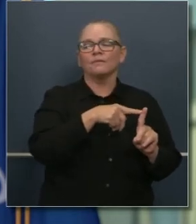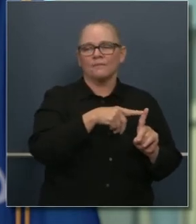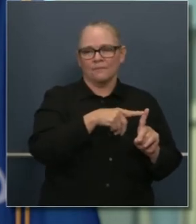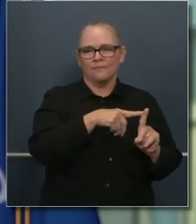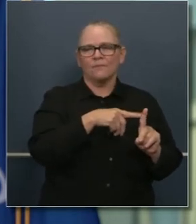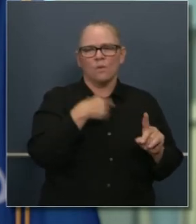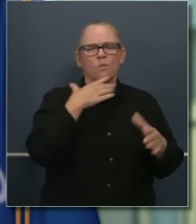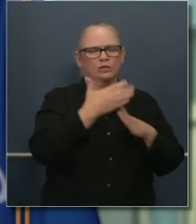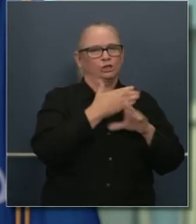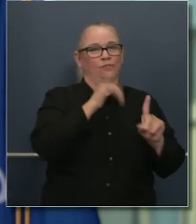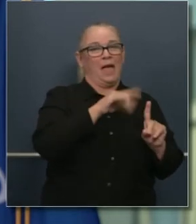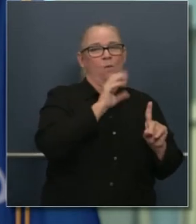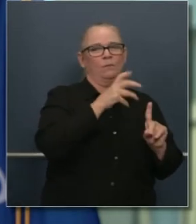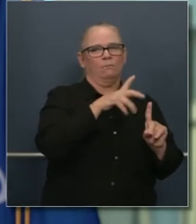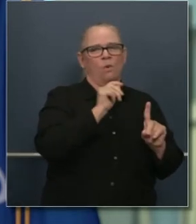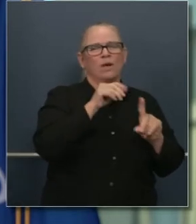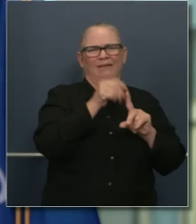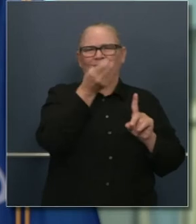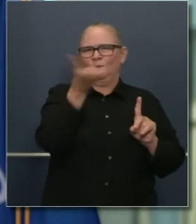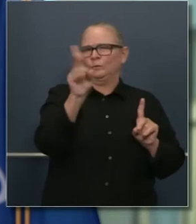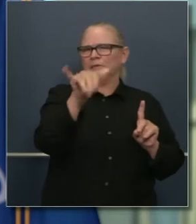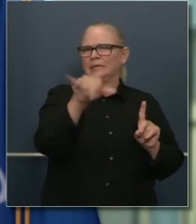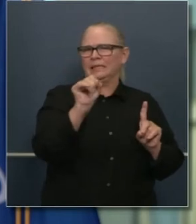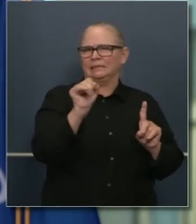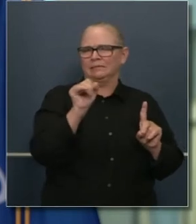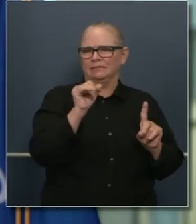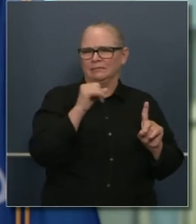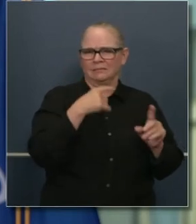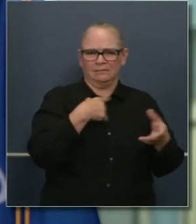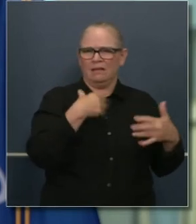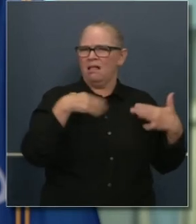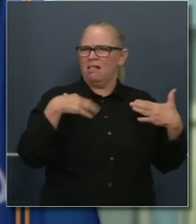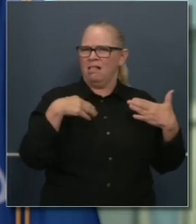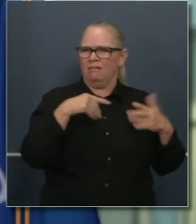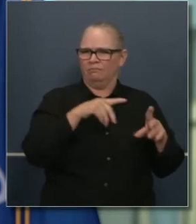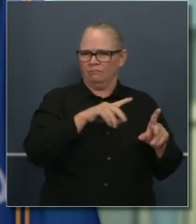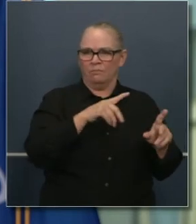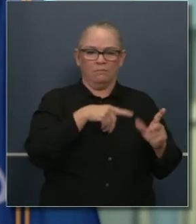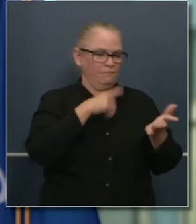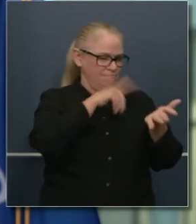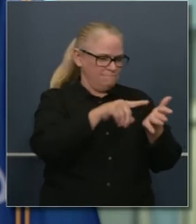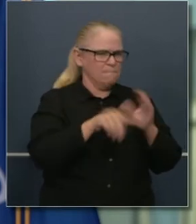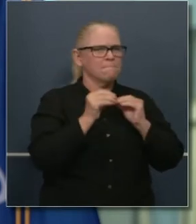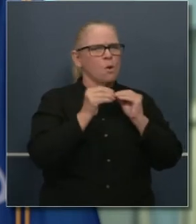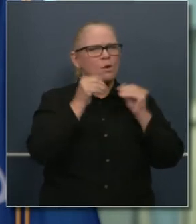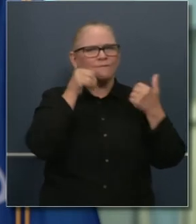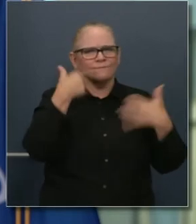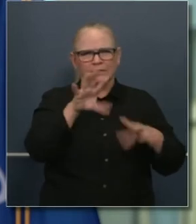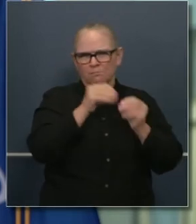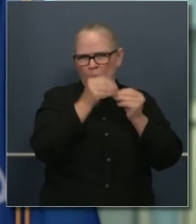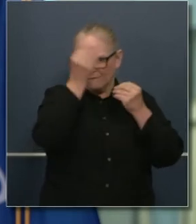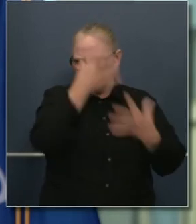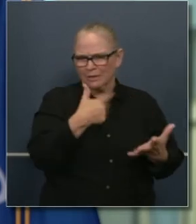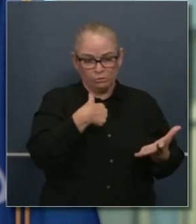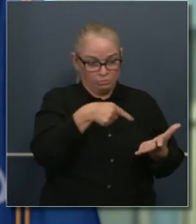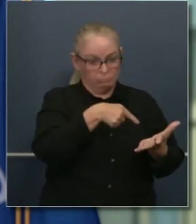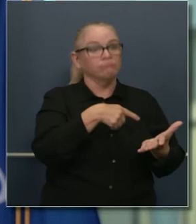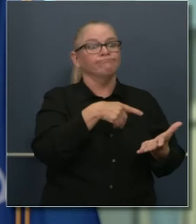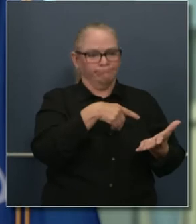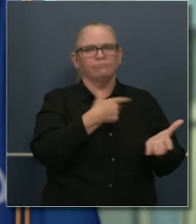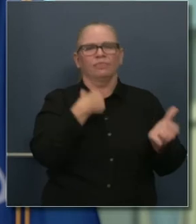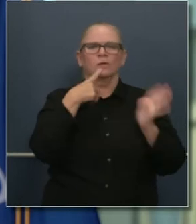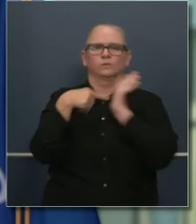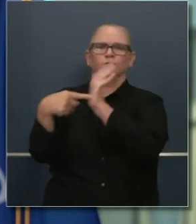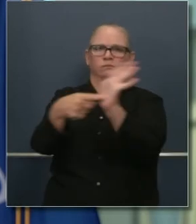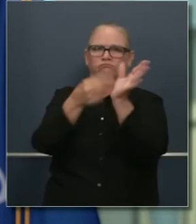de publicar el reporte transparencia total ese reporte ha terminado ya prácticamente